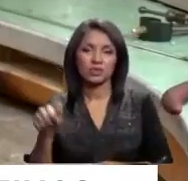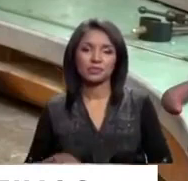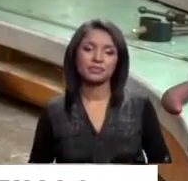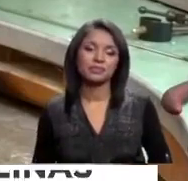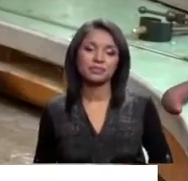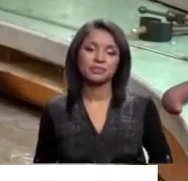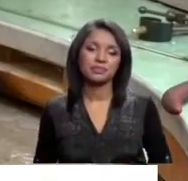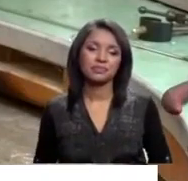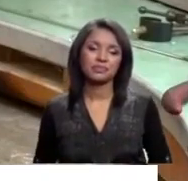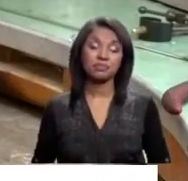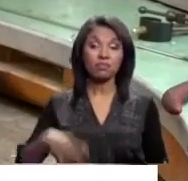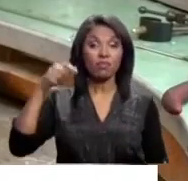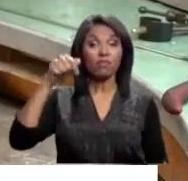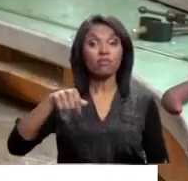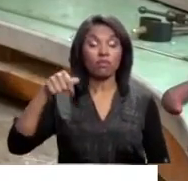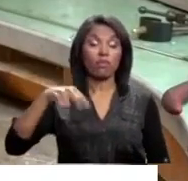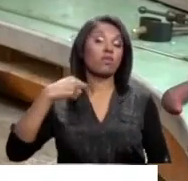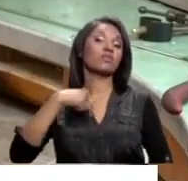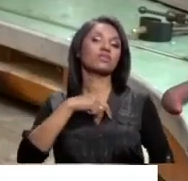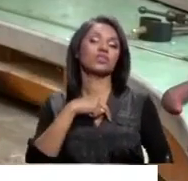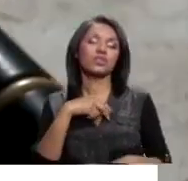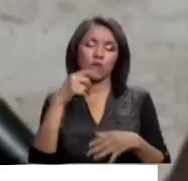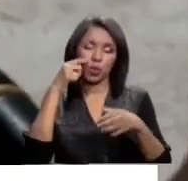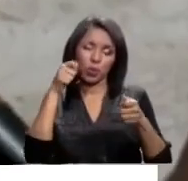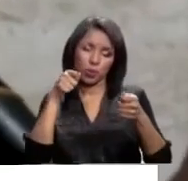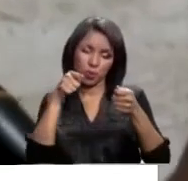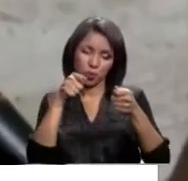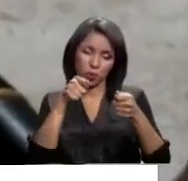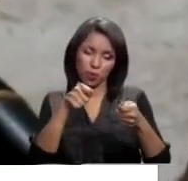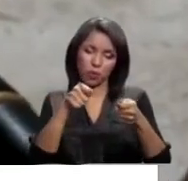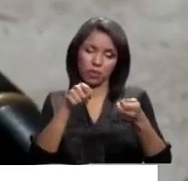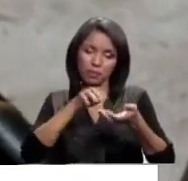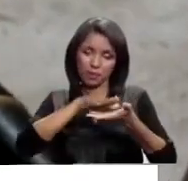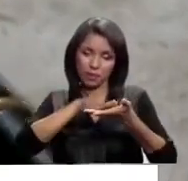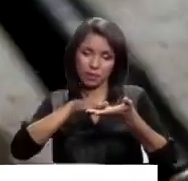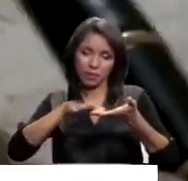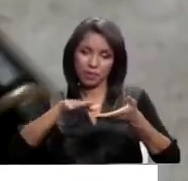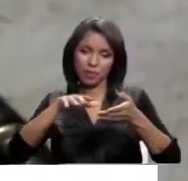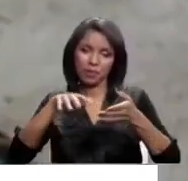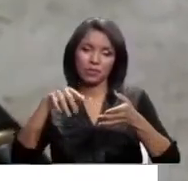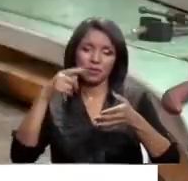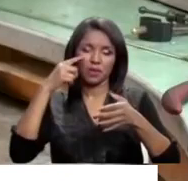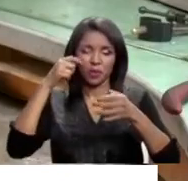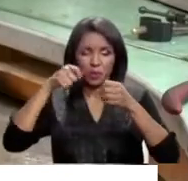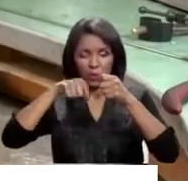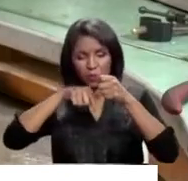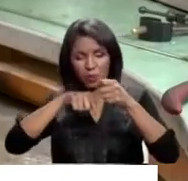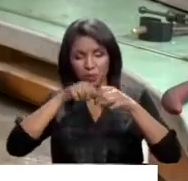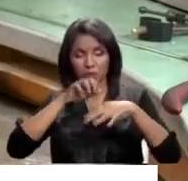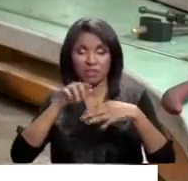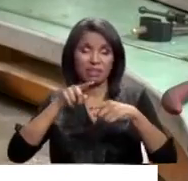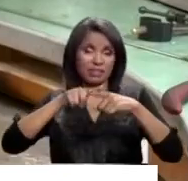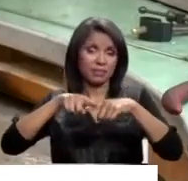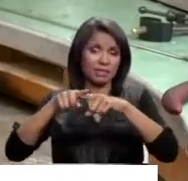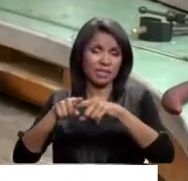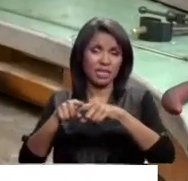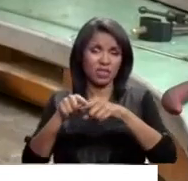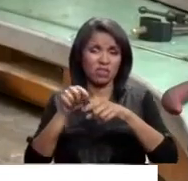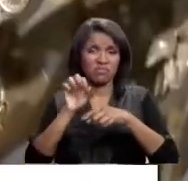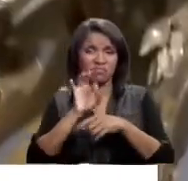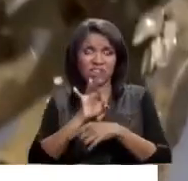la fundición aquí en el taller, luego lo pasamos por un laminador, se hace la fundición en un día, dependiendo de la cantidad de piezas, puede